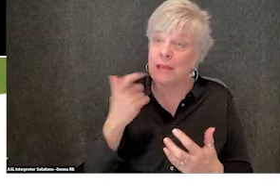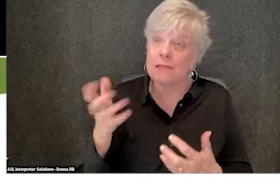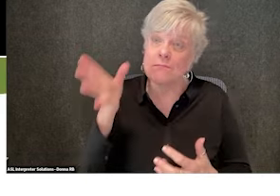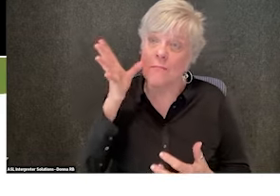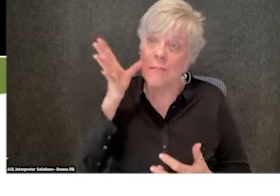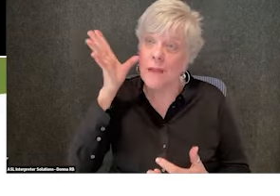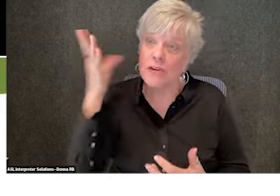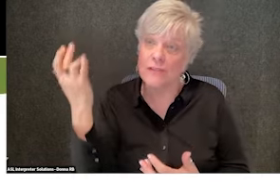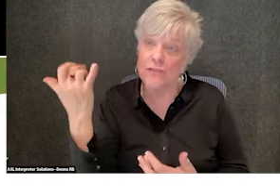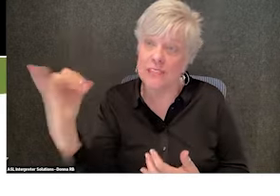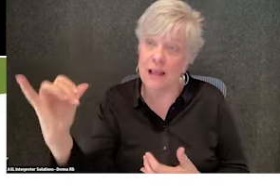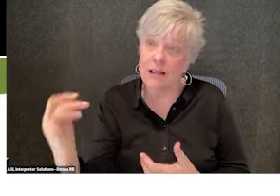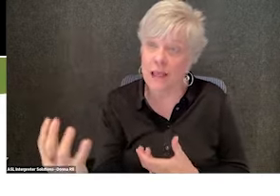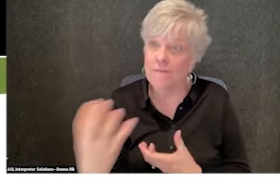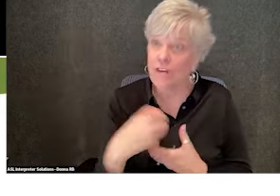están ahí.